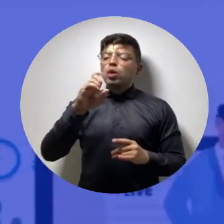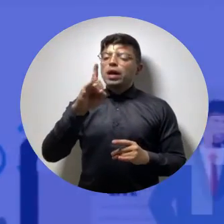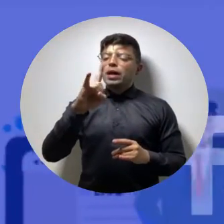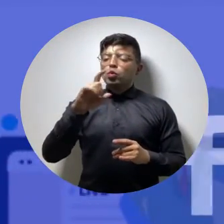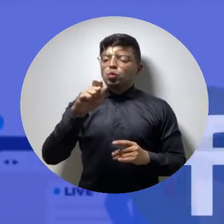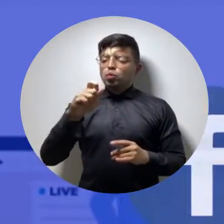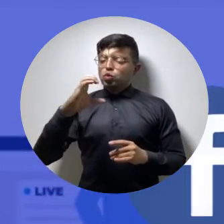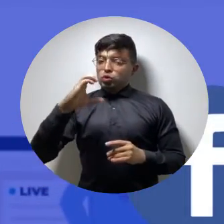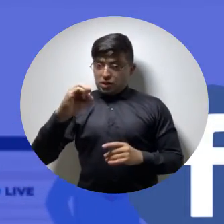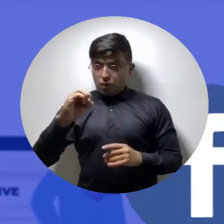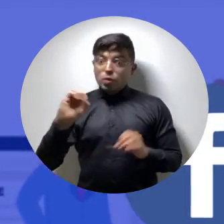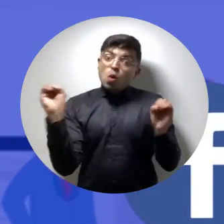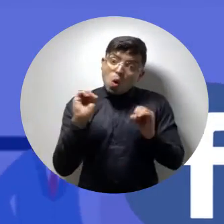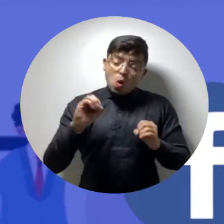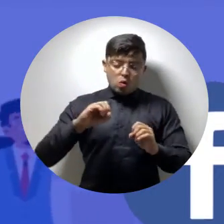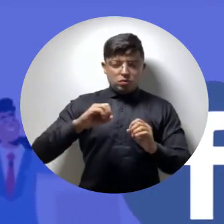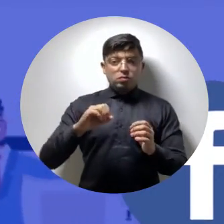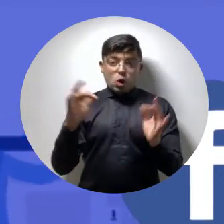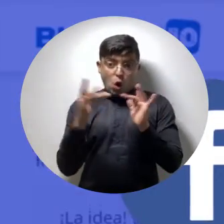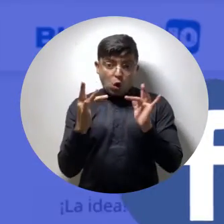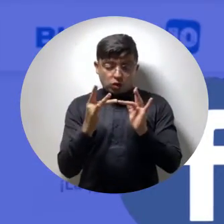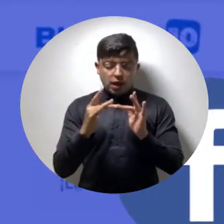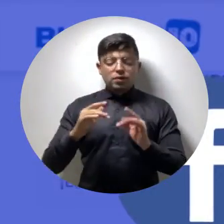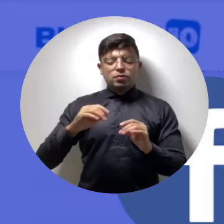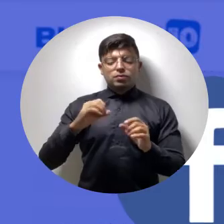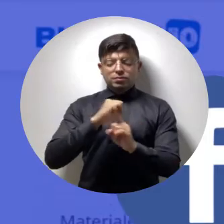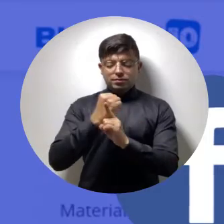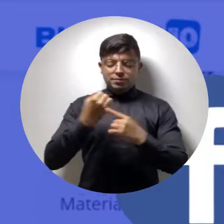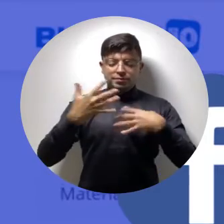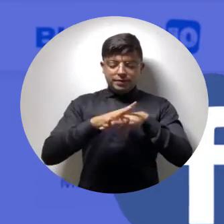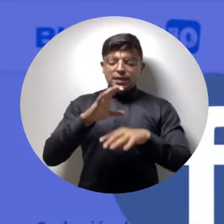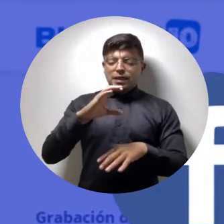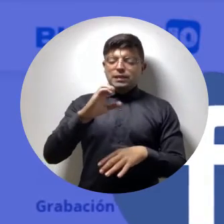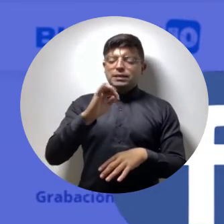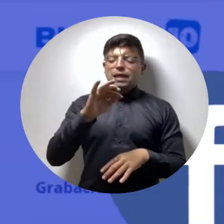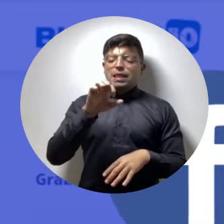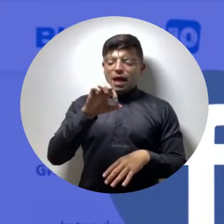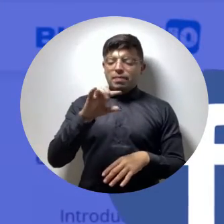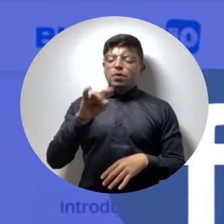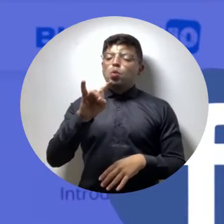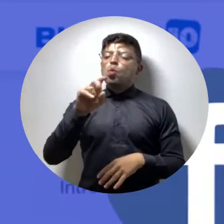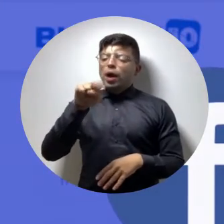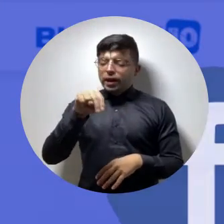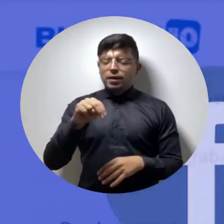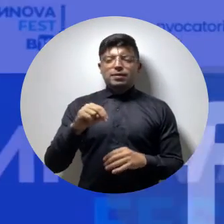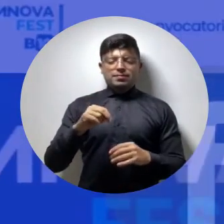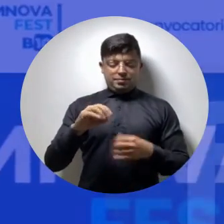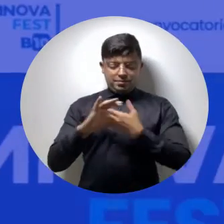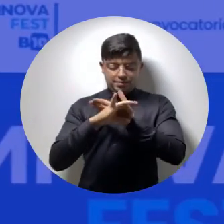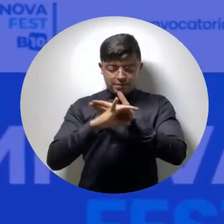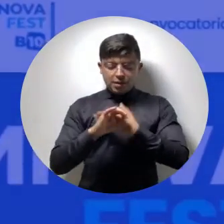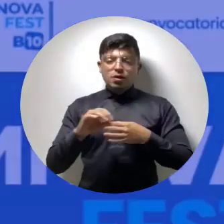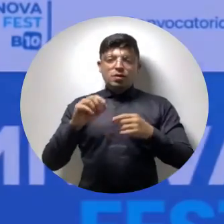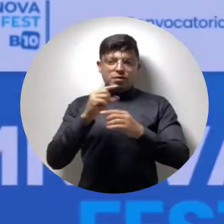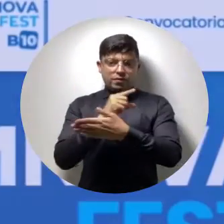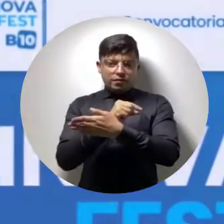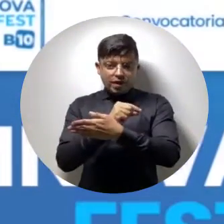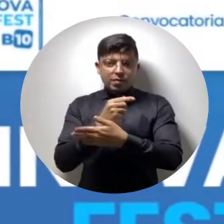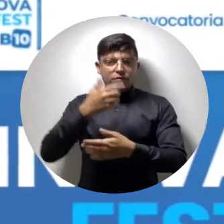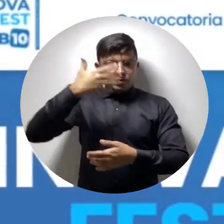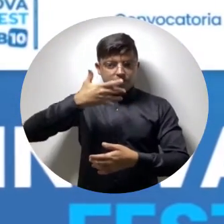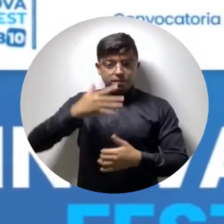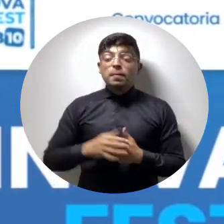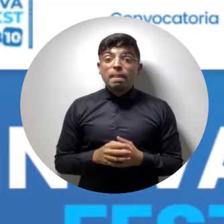cetep@unimagdalena.edu.co. También puedes contactarte con nuestras redes sociales cetepum en Instagram, en Facebook y en Twitter. El InnovaFest